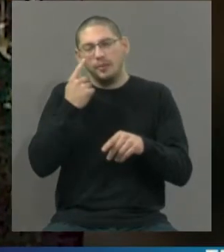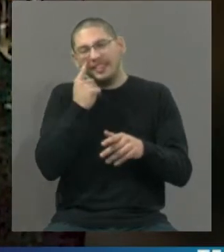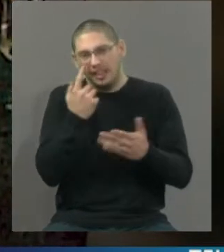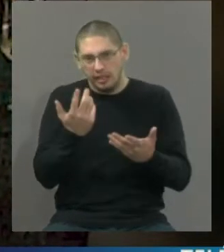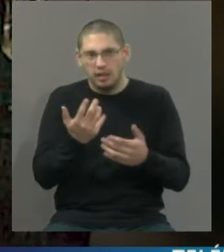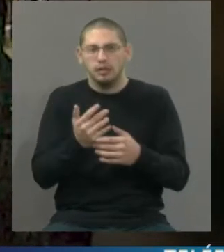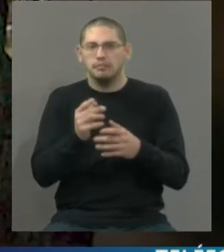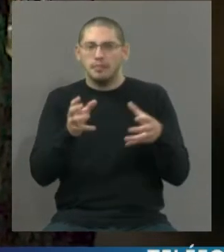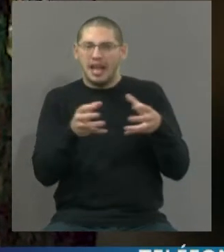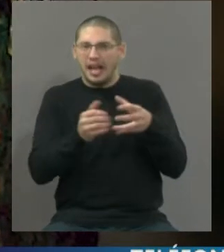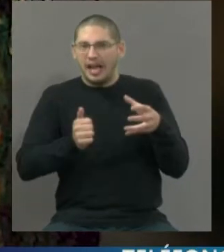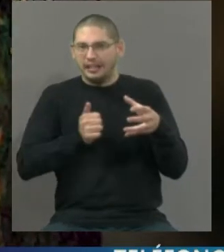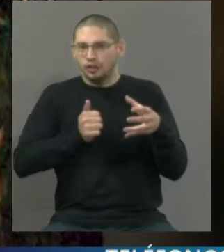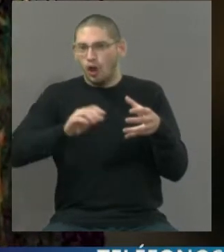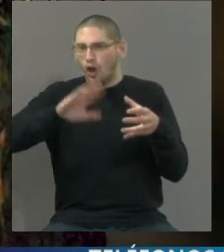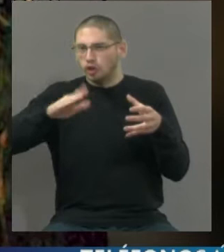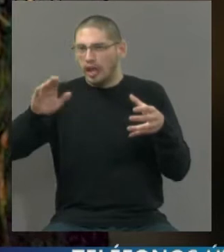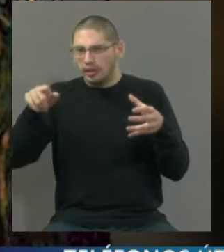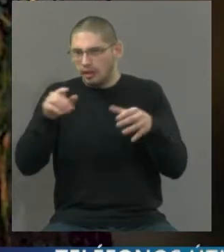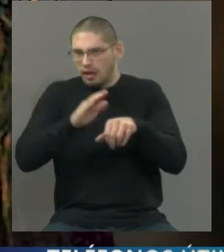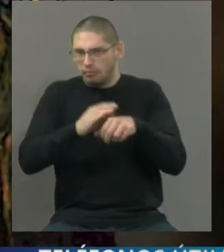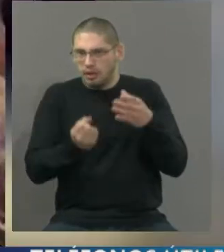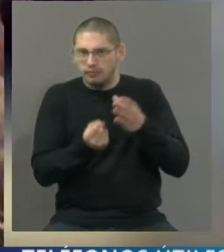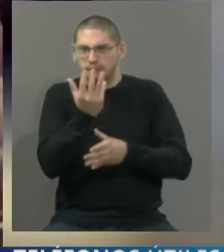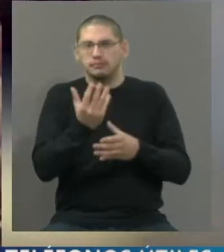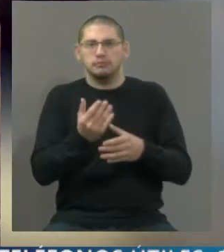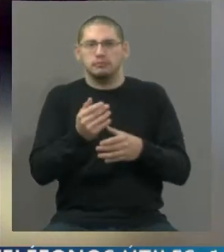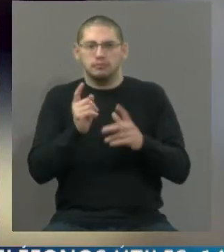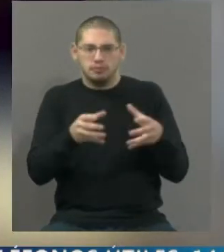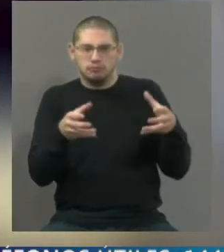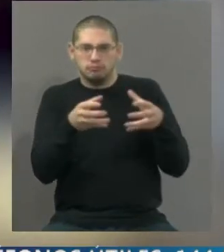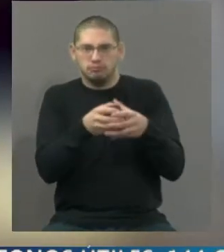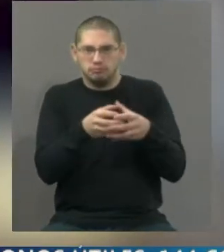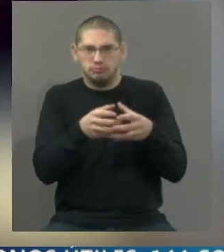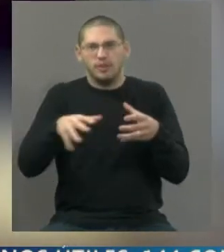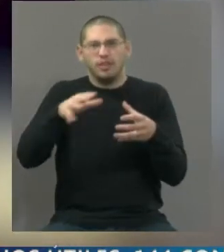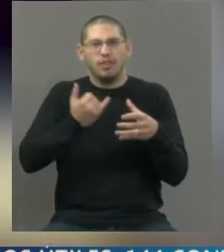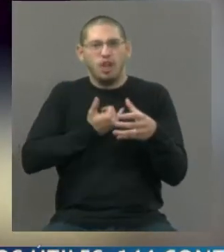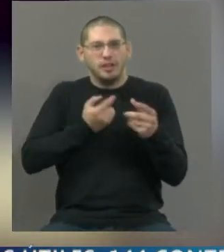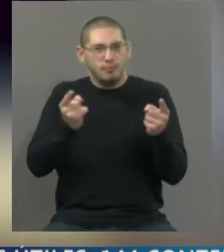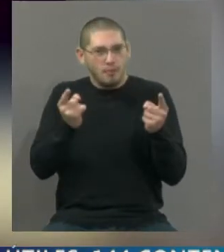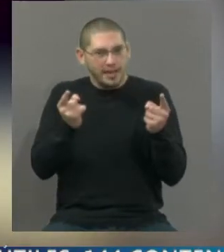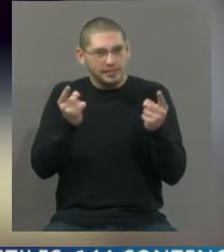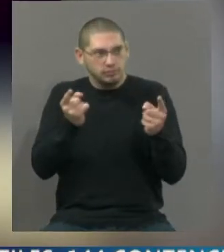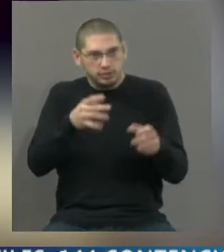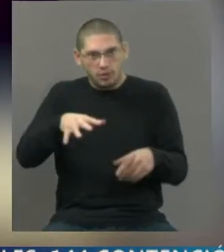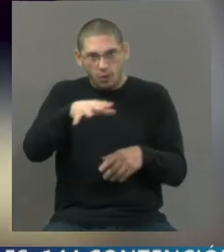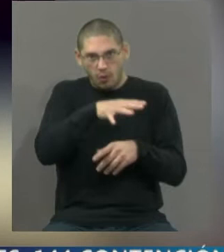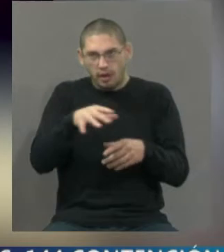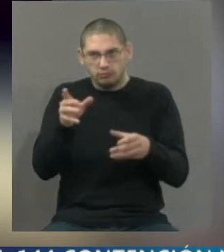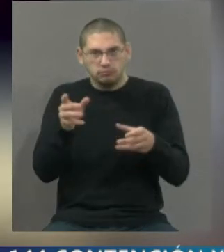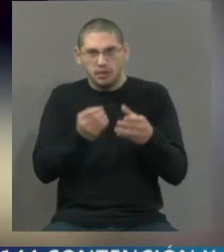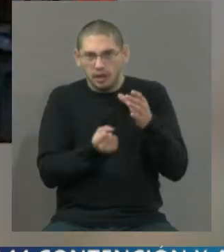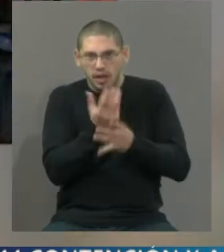el ejército de los Andes, ¿no? En lo que era el campamento de instrucciones, que actualmente es el campo histórico El Plumerillo, de haber cruzado